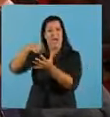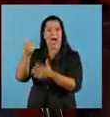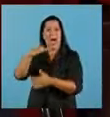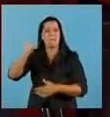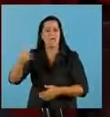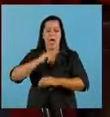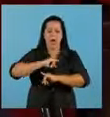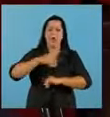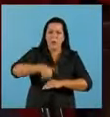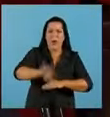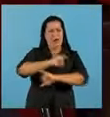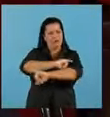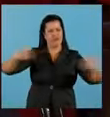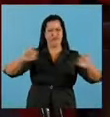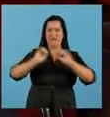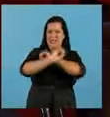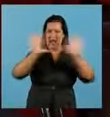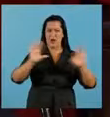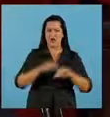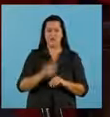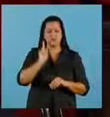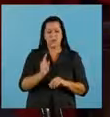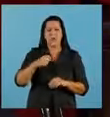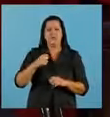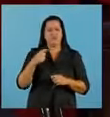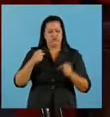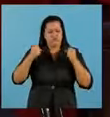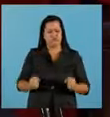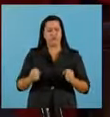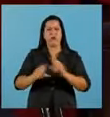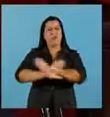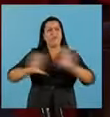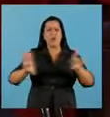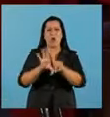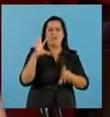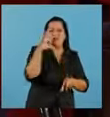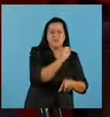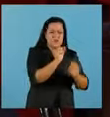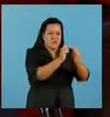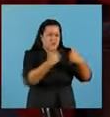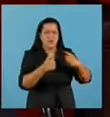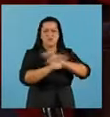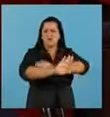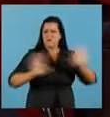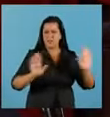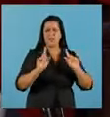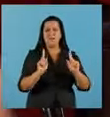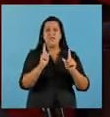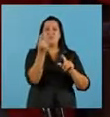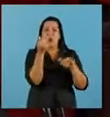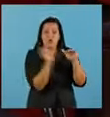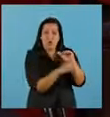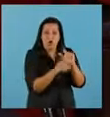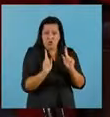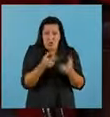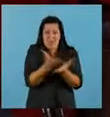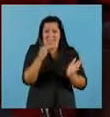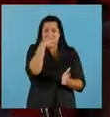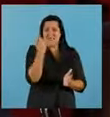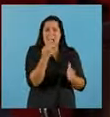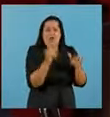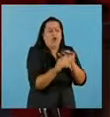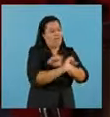De esta manera, a paso firme, estamos poniendo fin al secretismo con que se manejan parte de los fondos públicos, a